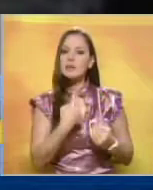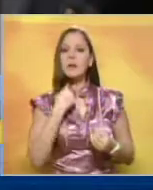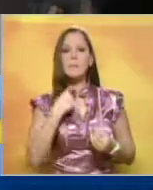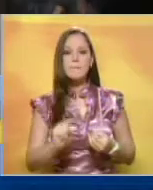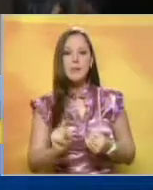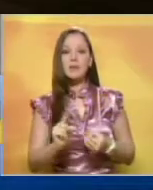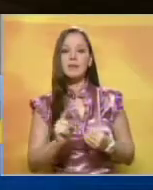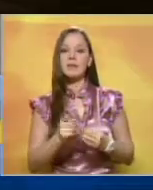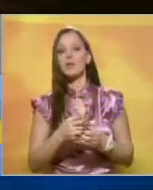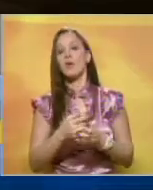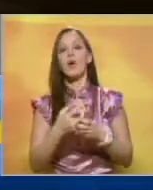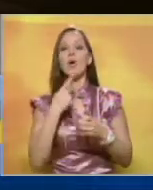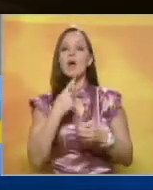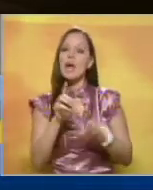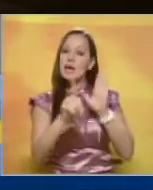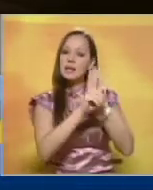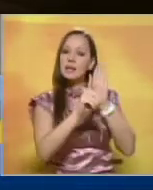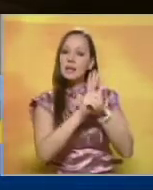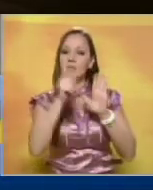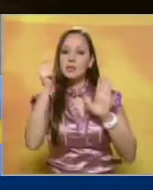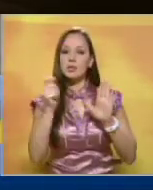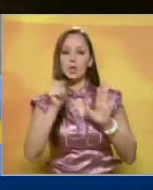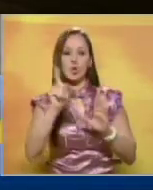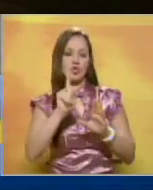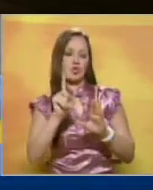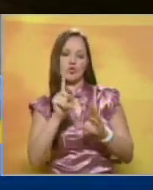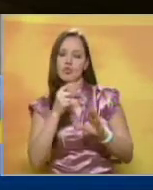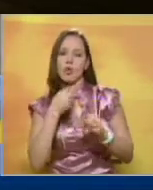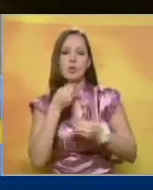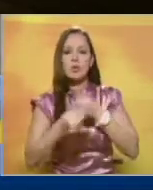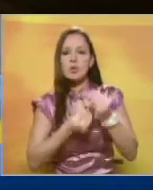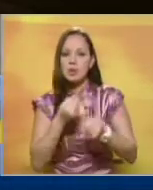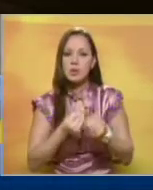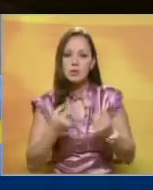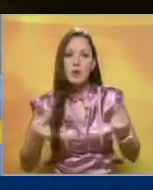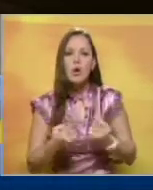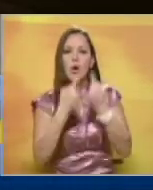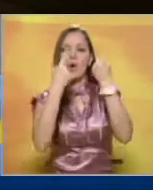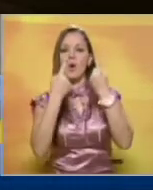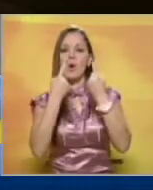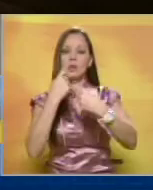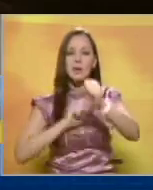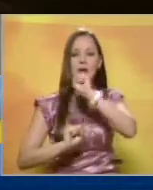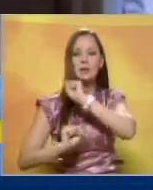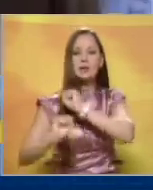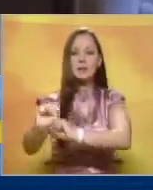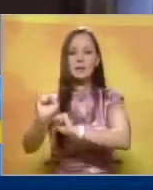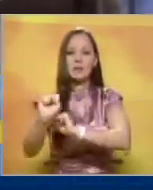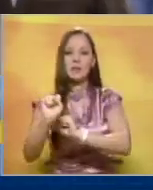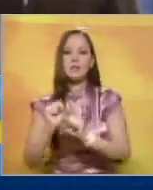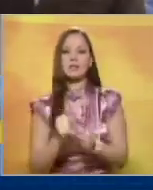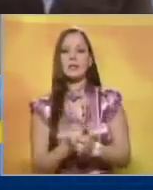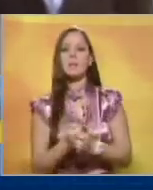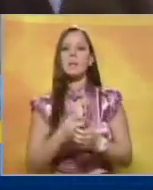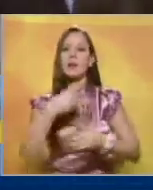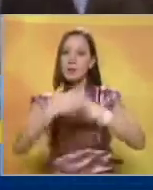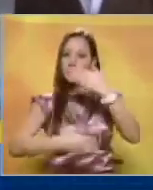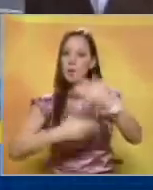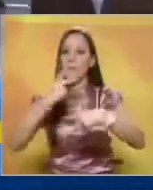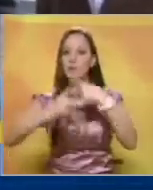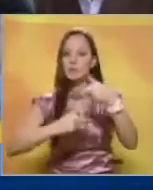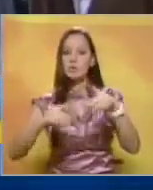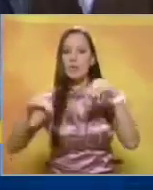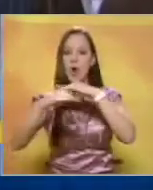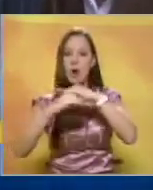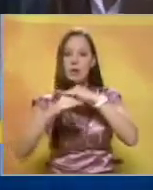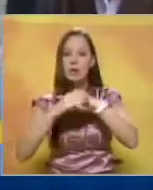pérdida de la inmunidad parlamentaria, no vulneró en modo alguno los derechos a la defensa, al debido proceso, a la igualdad, ni